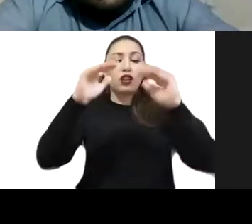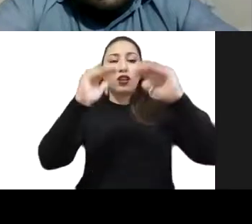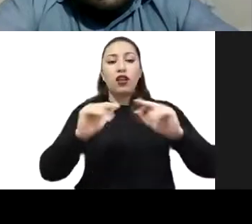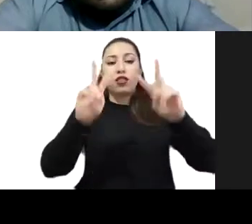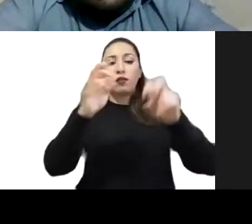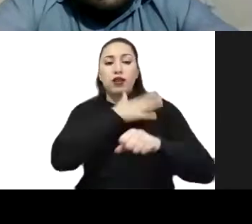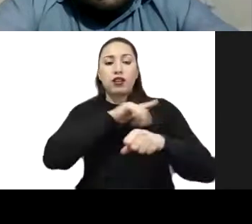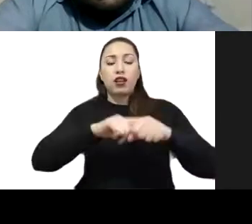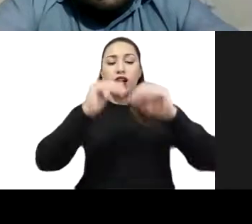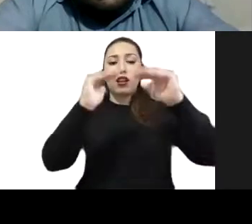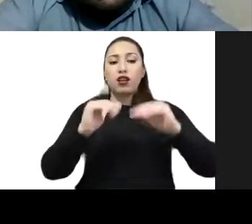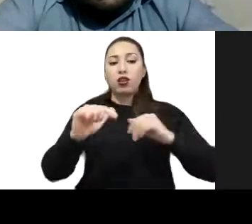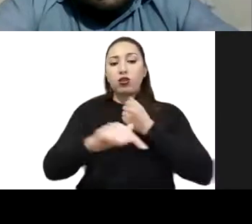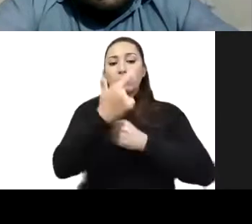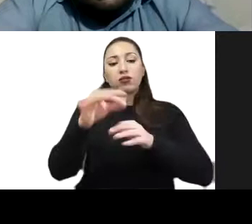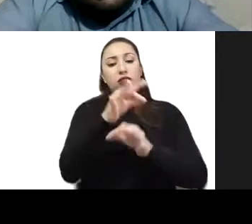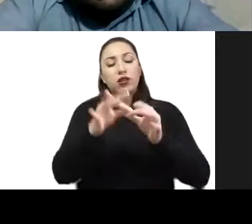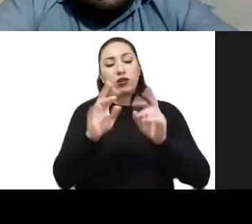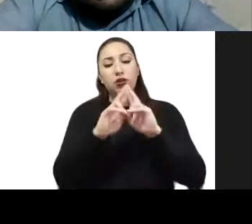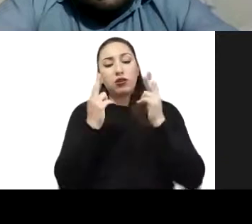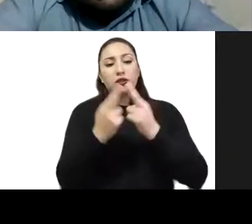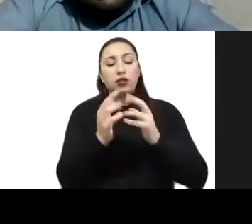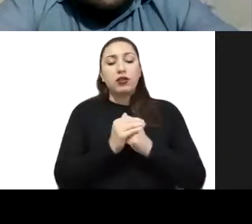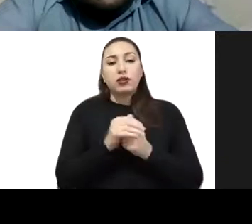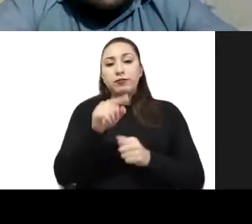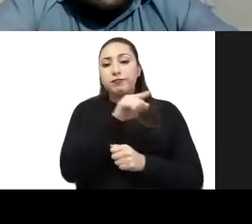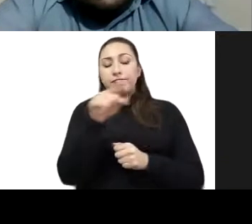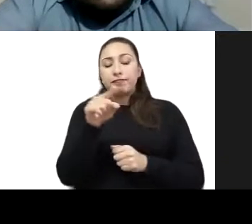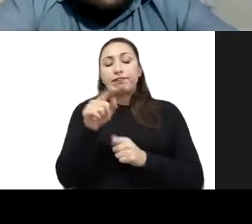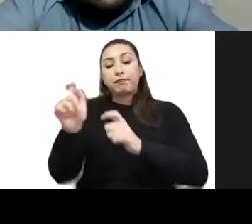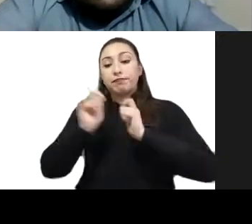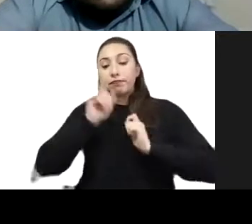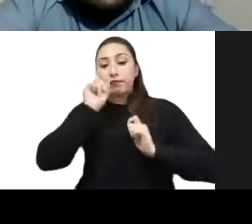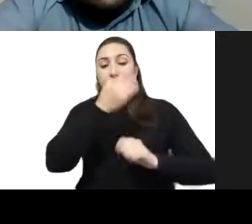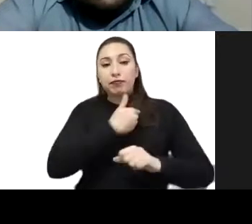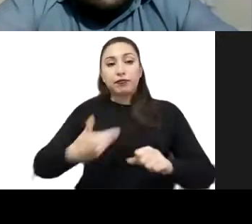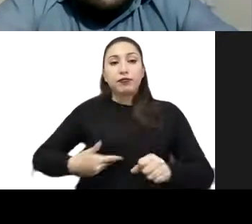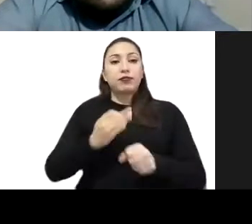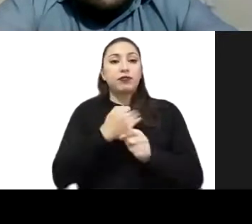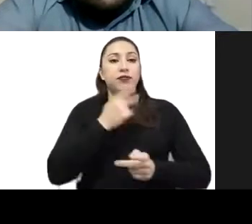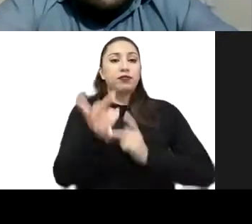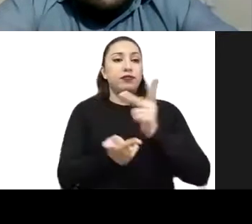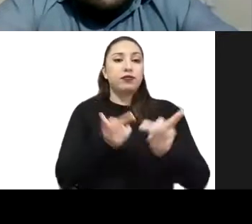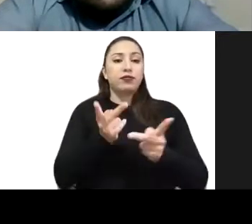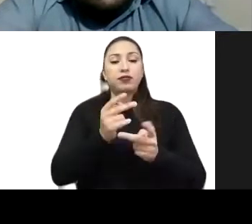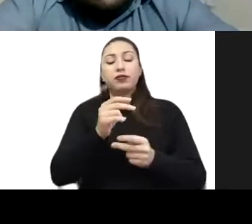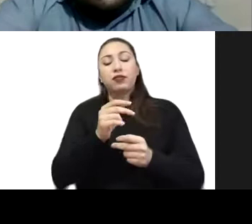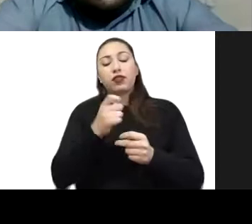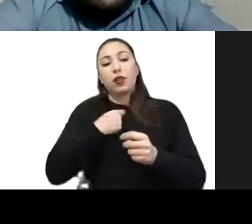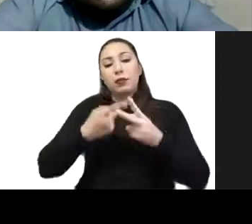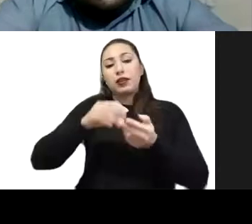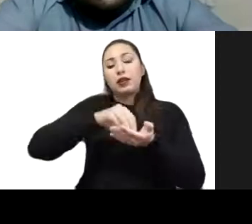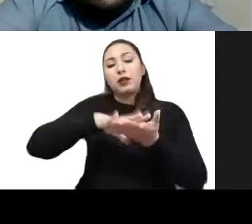de la sesión. Está a consideración el orden del día. Por instrucciones de la presidencia, se procede a recoger la votación nominal del orden del